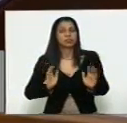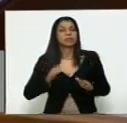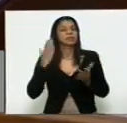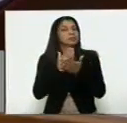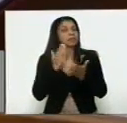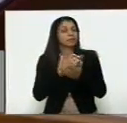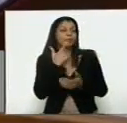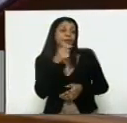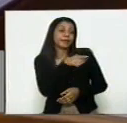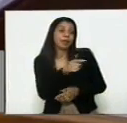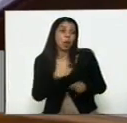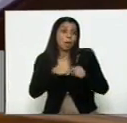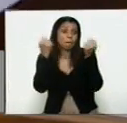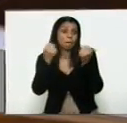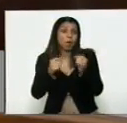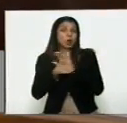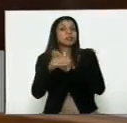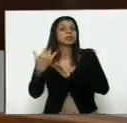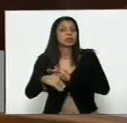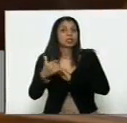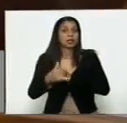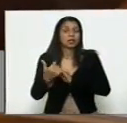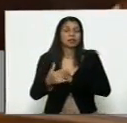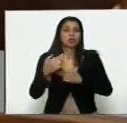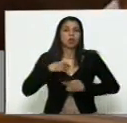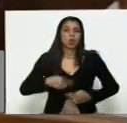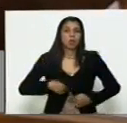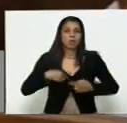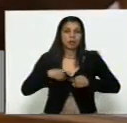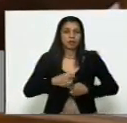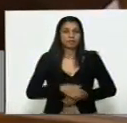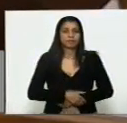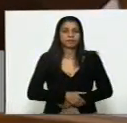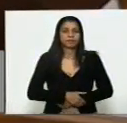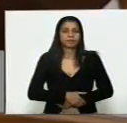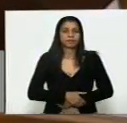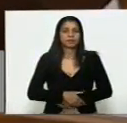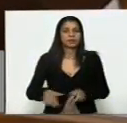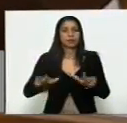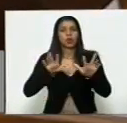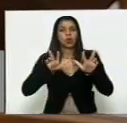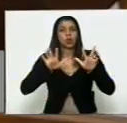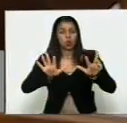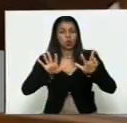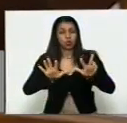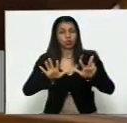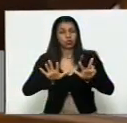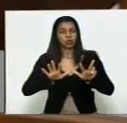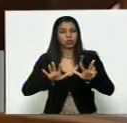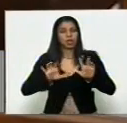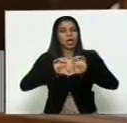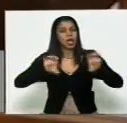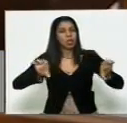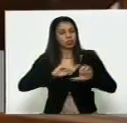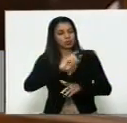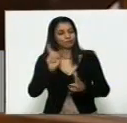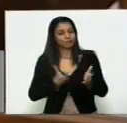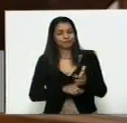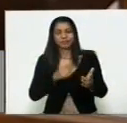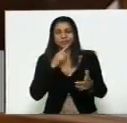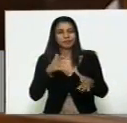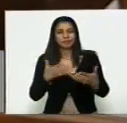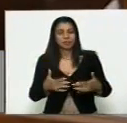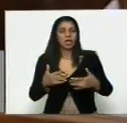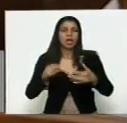siempre que no menoscaben los derechos humanos. 8. Educación integral. La gestión,